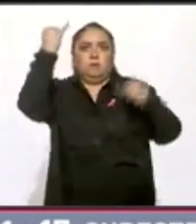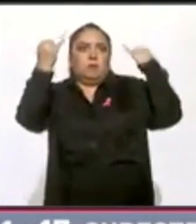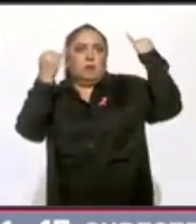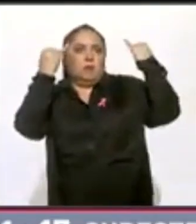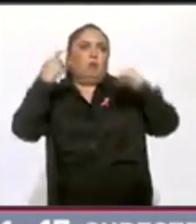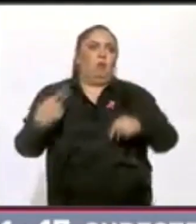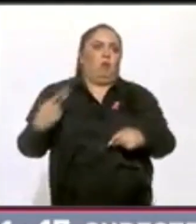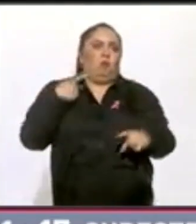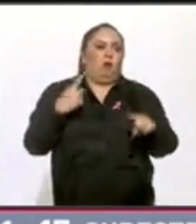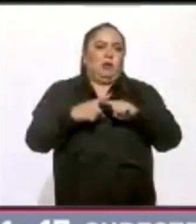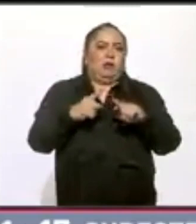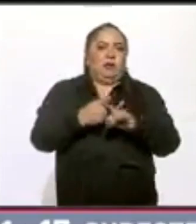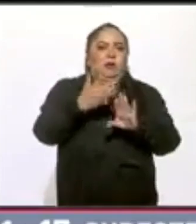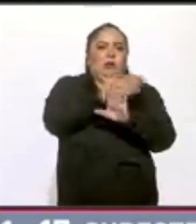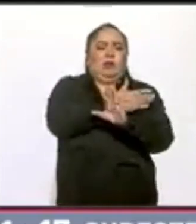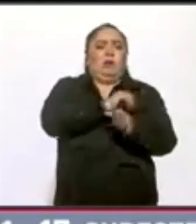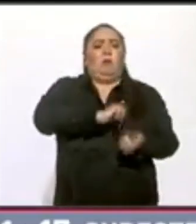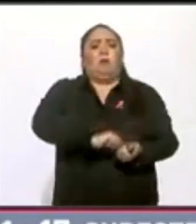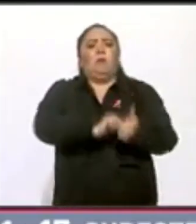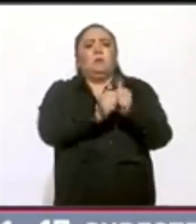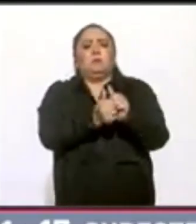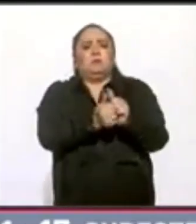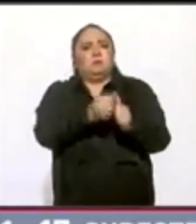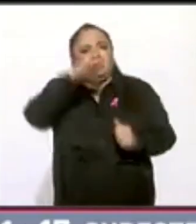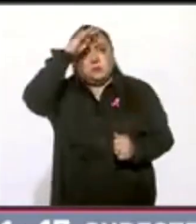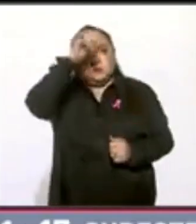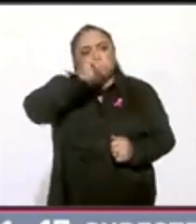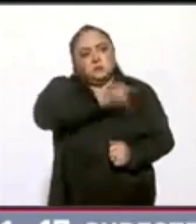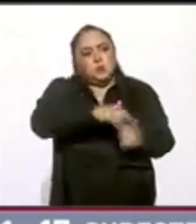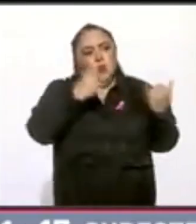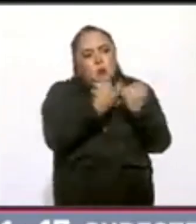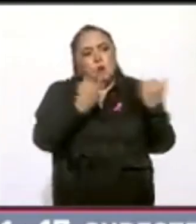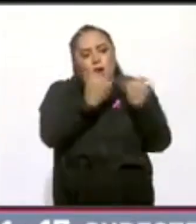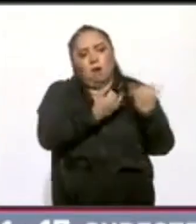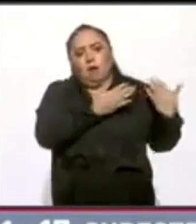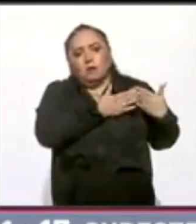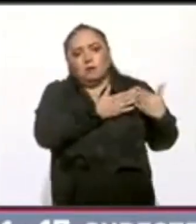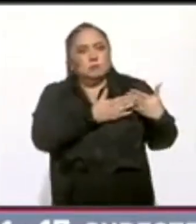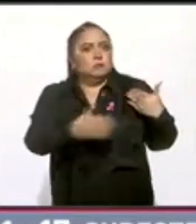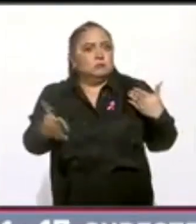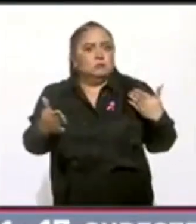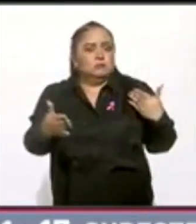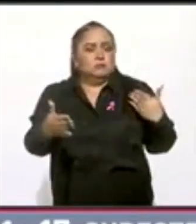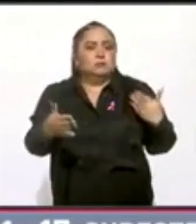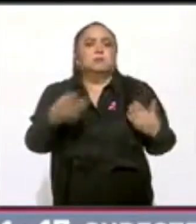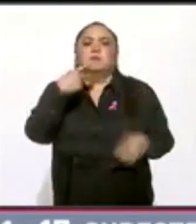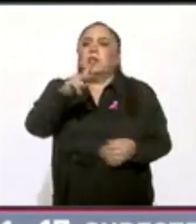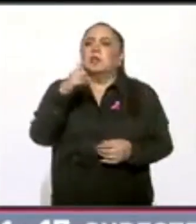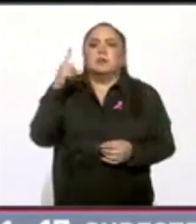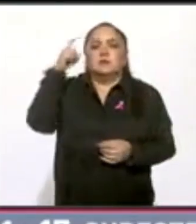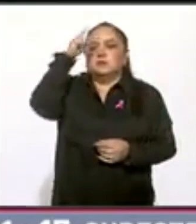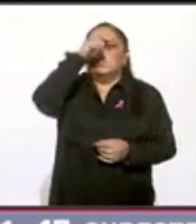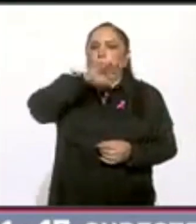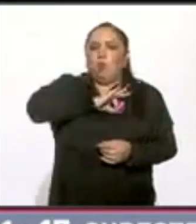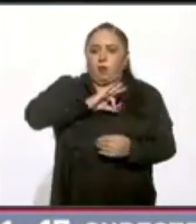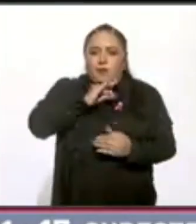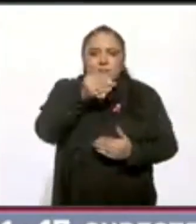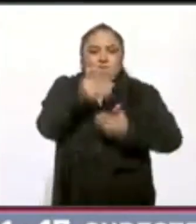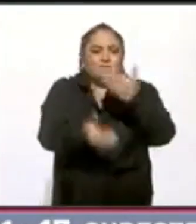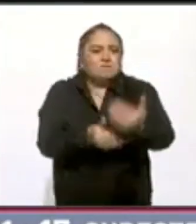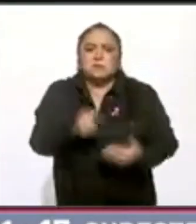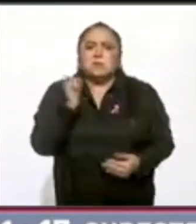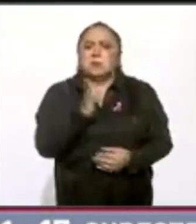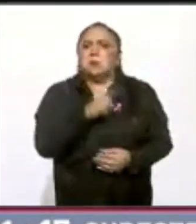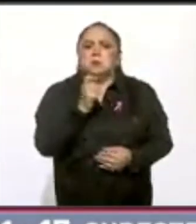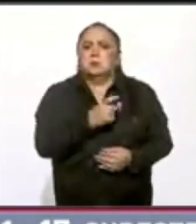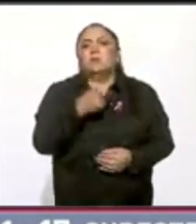persecución política pues se va a quedar en esa idea y difícilmente va a poder avanzar. Entonces,